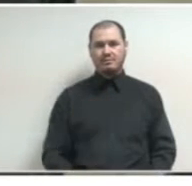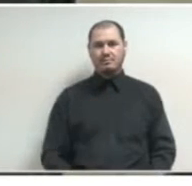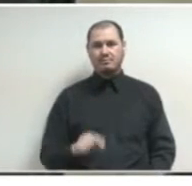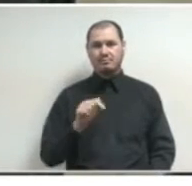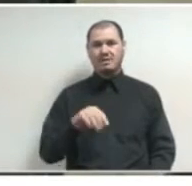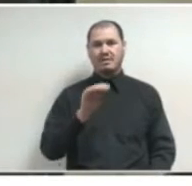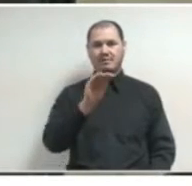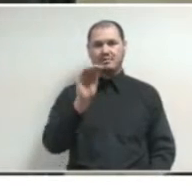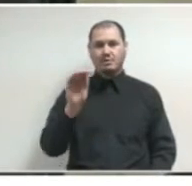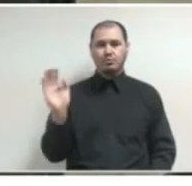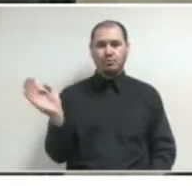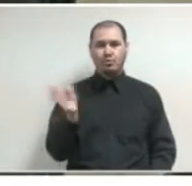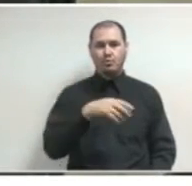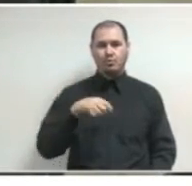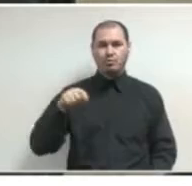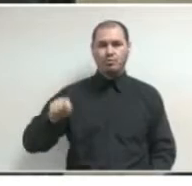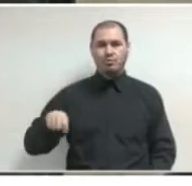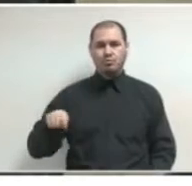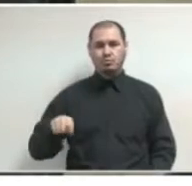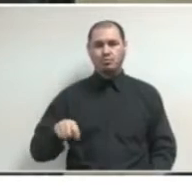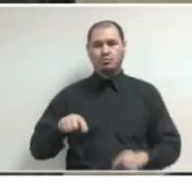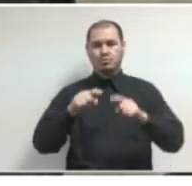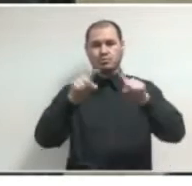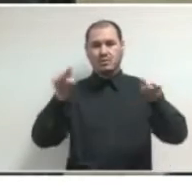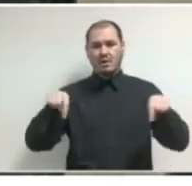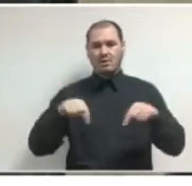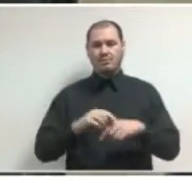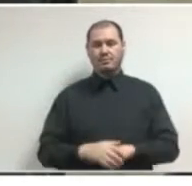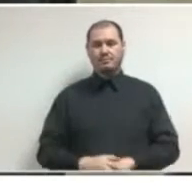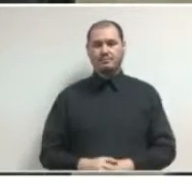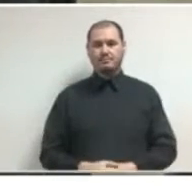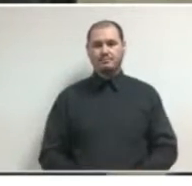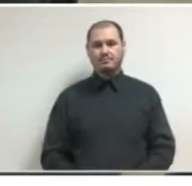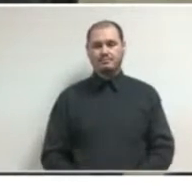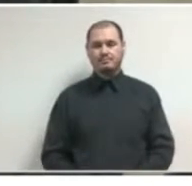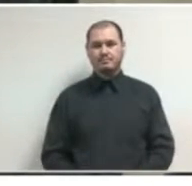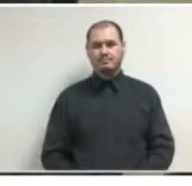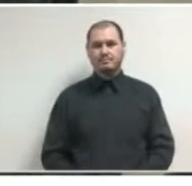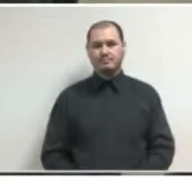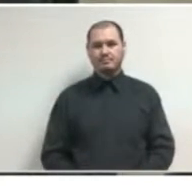a Marandú en guaja, juzgado, guajuera pe a veí, co cierre epidemiológico, oye, ya poba.